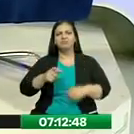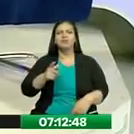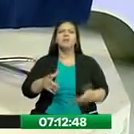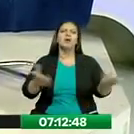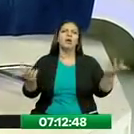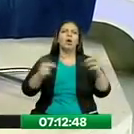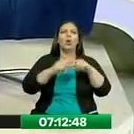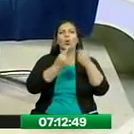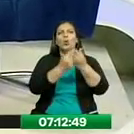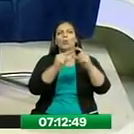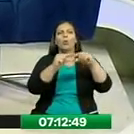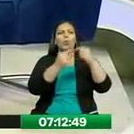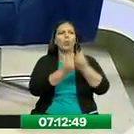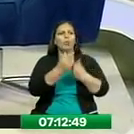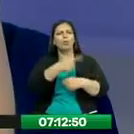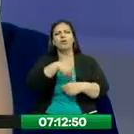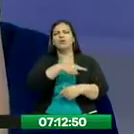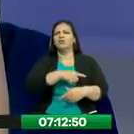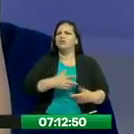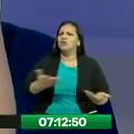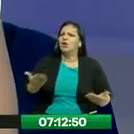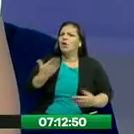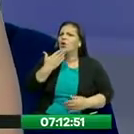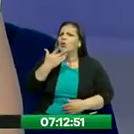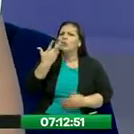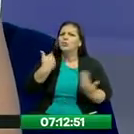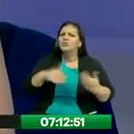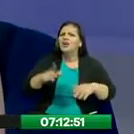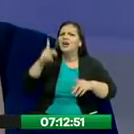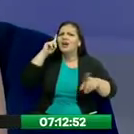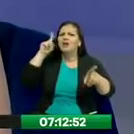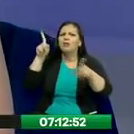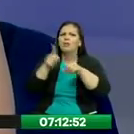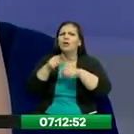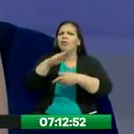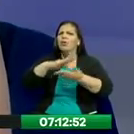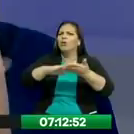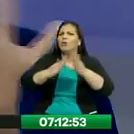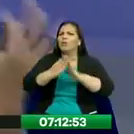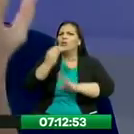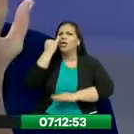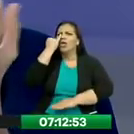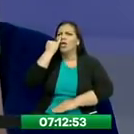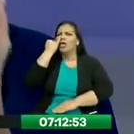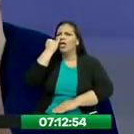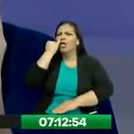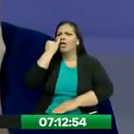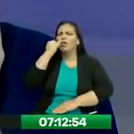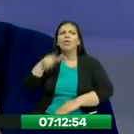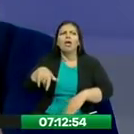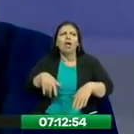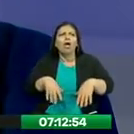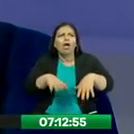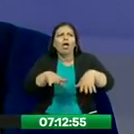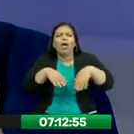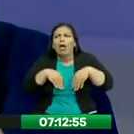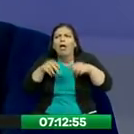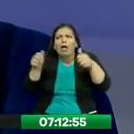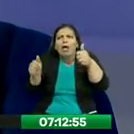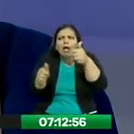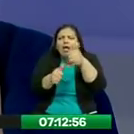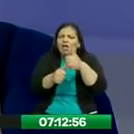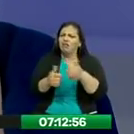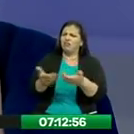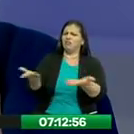por haber tomado la decisión de la paz. Muchas personas incluso lo llaman como sumisión, porque dijeron ahí no hubo diálogo, ahí lo que hubo fue una